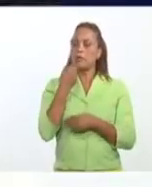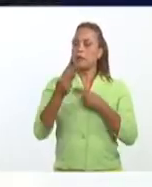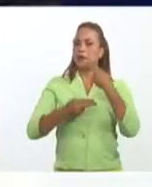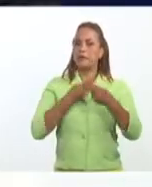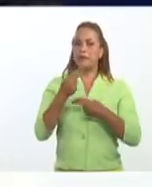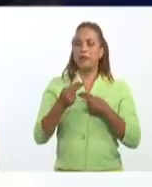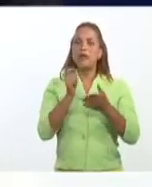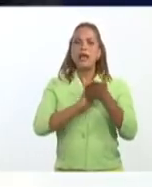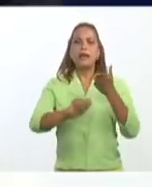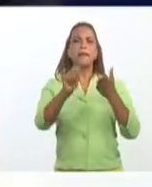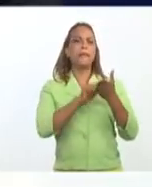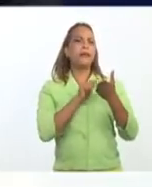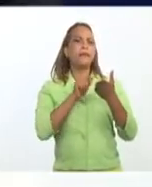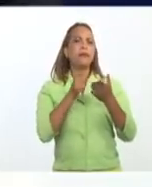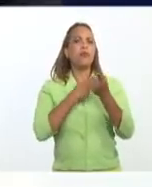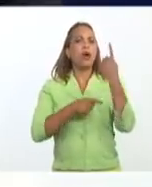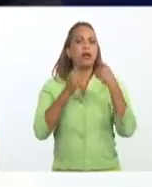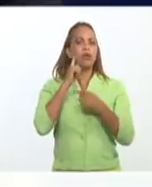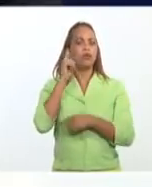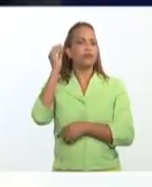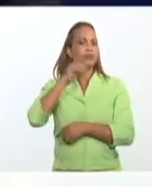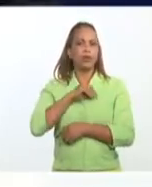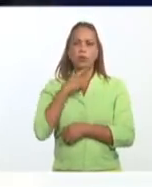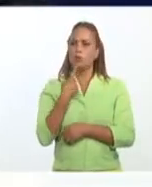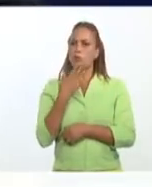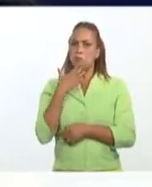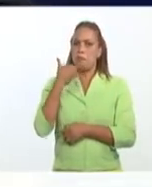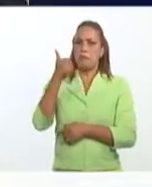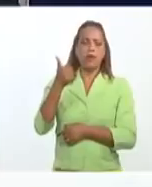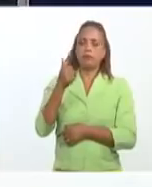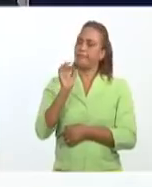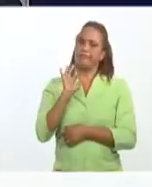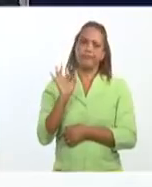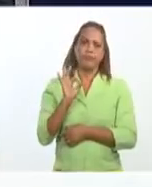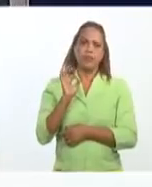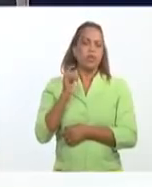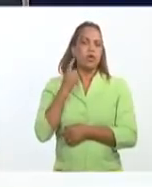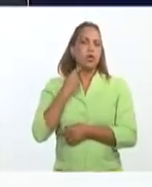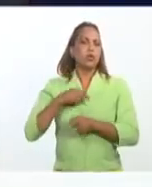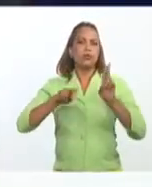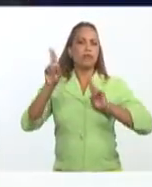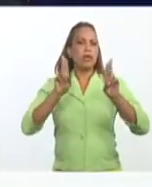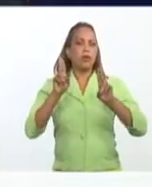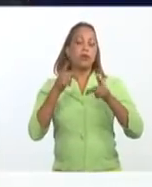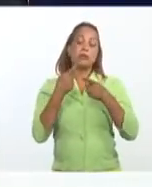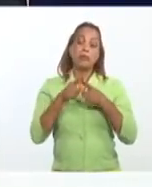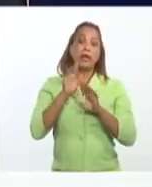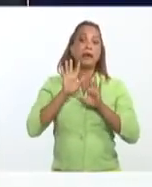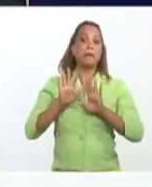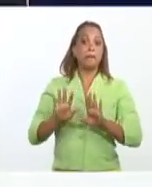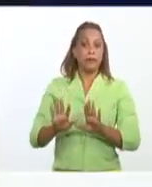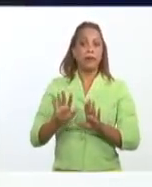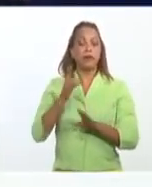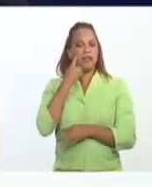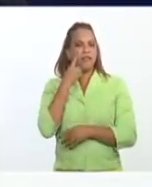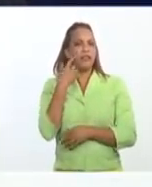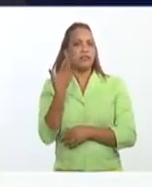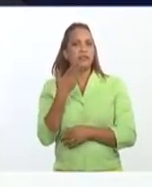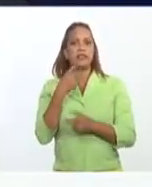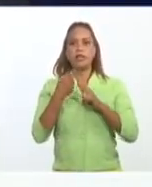algunos expertos no están convencidos de su efectividad. Según dicen, mostrará sus resultados positivos, si los